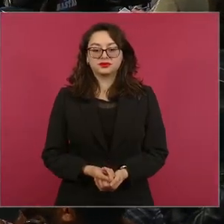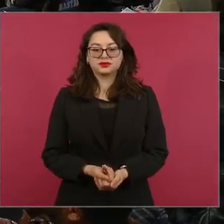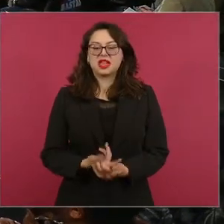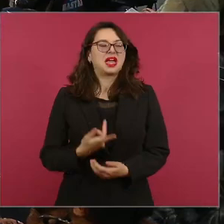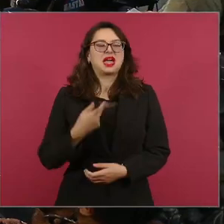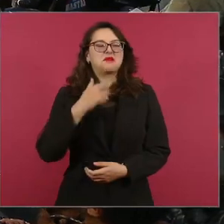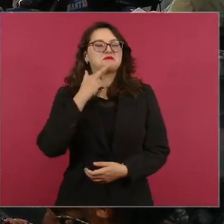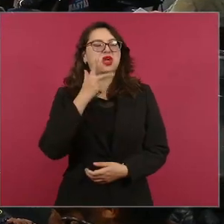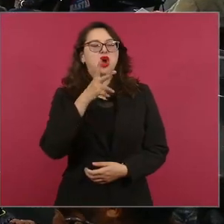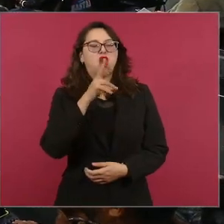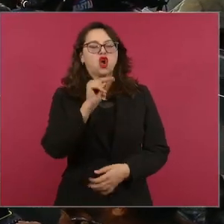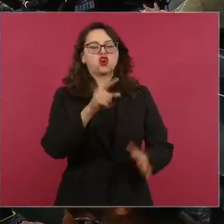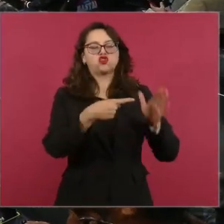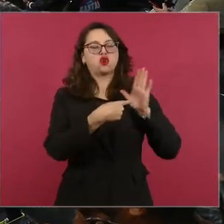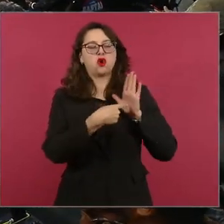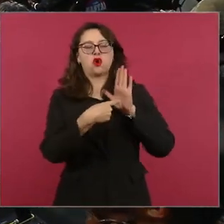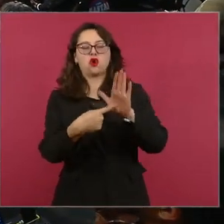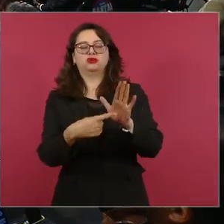Pero